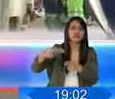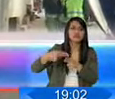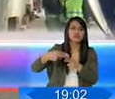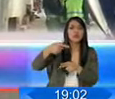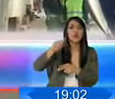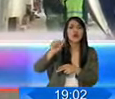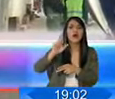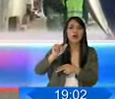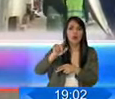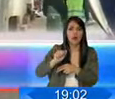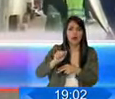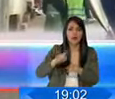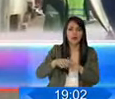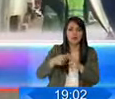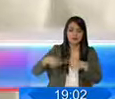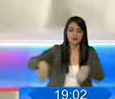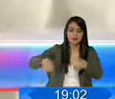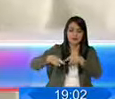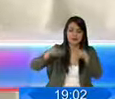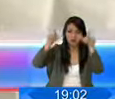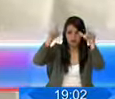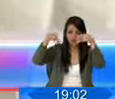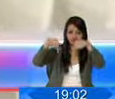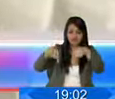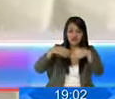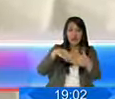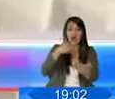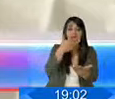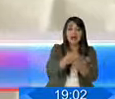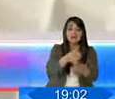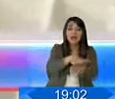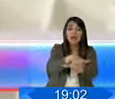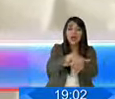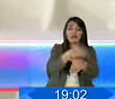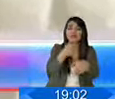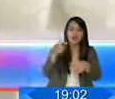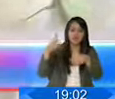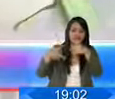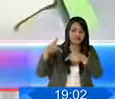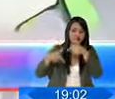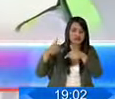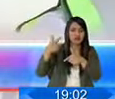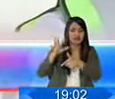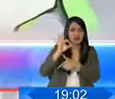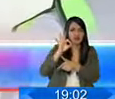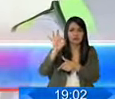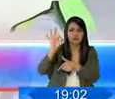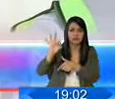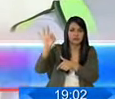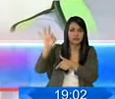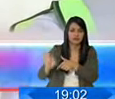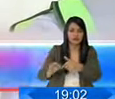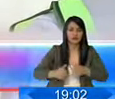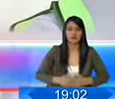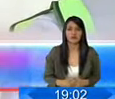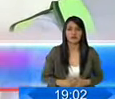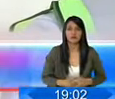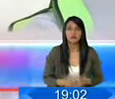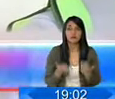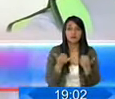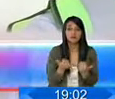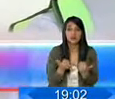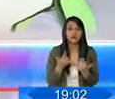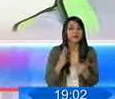partirá desde el Labrador hasta la Alameda, está ensamblada en un 99%. Pues estamos en fase de protocolo y